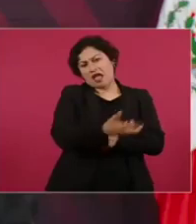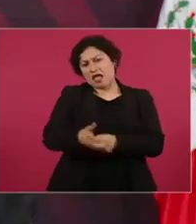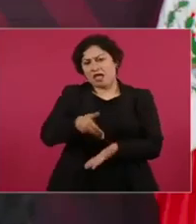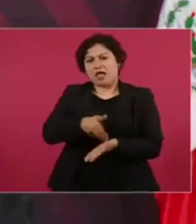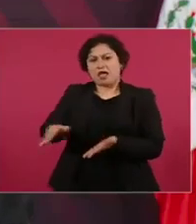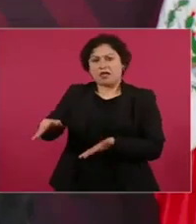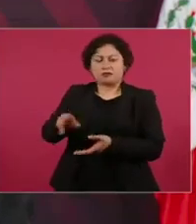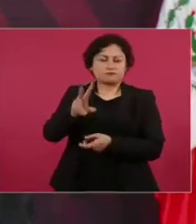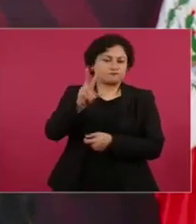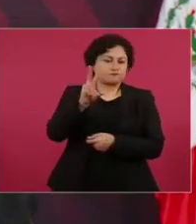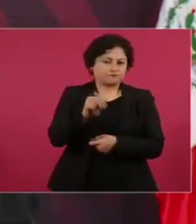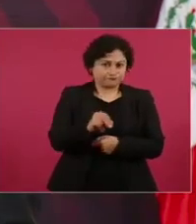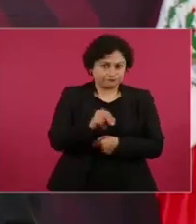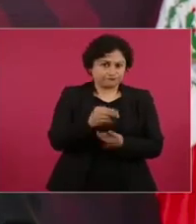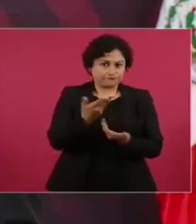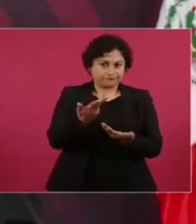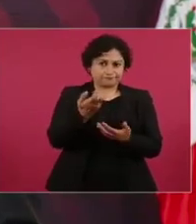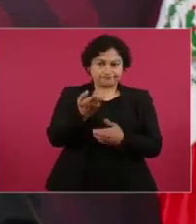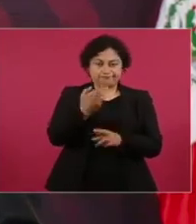masivas, no hay